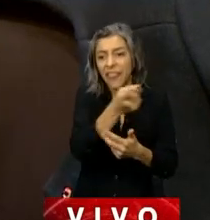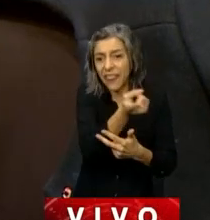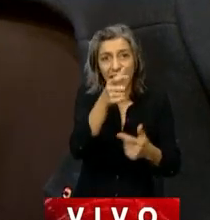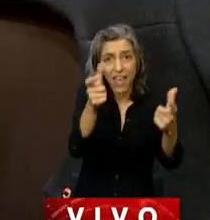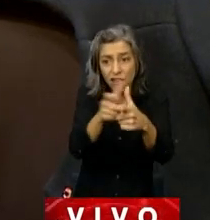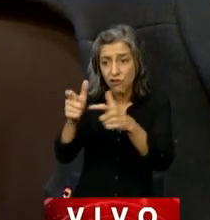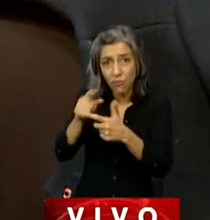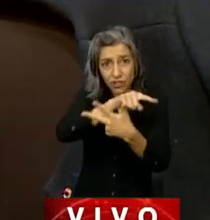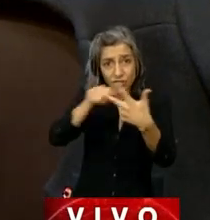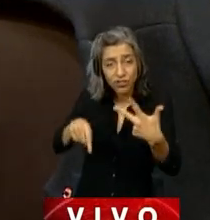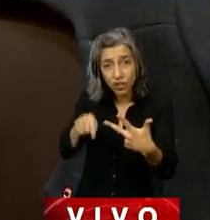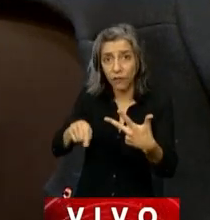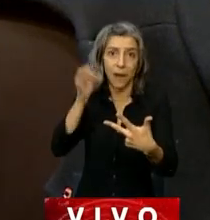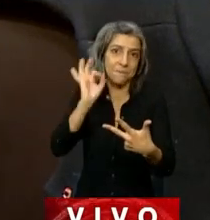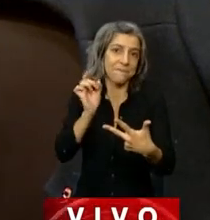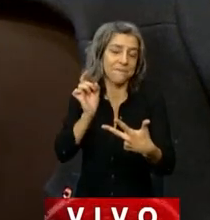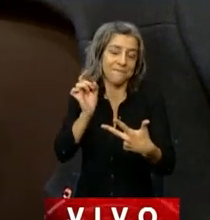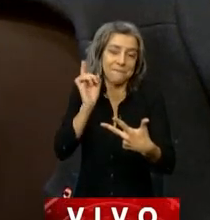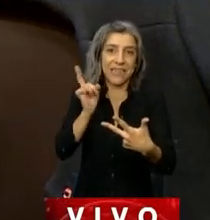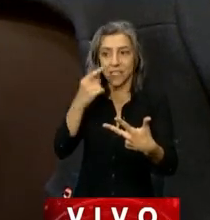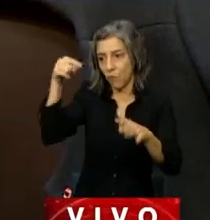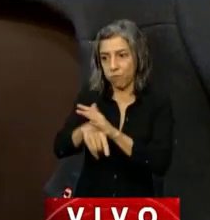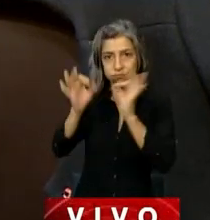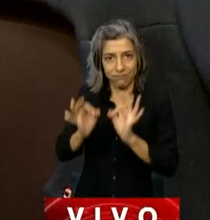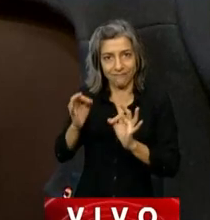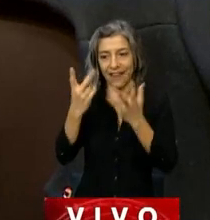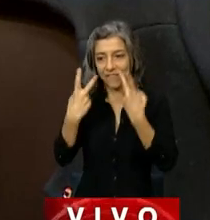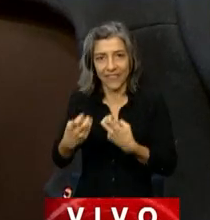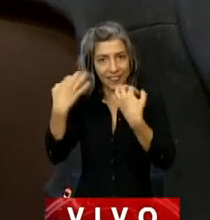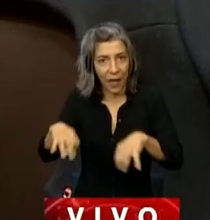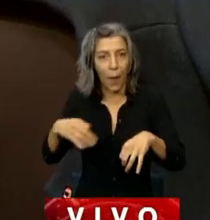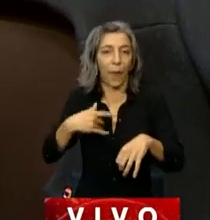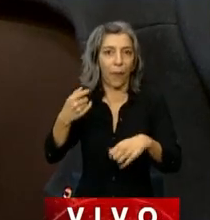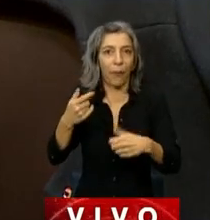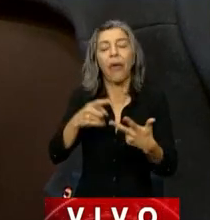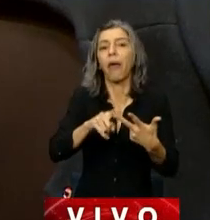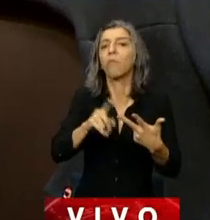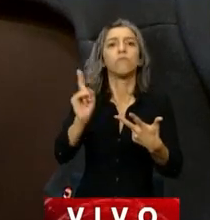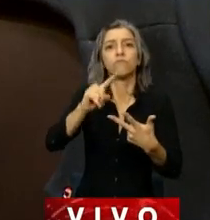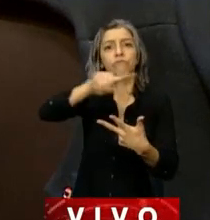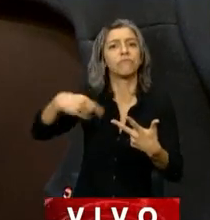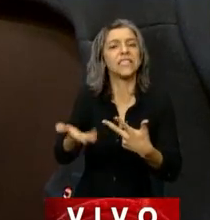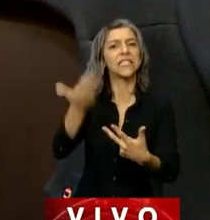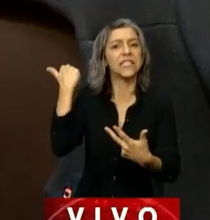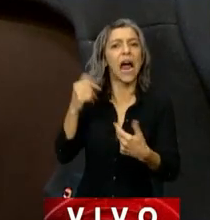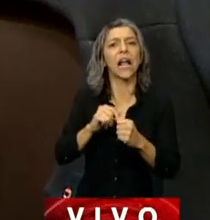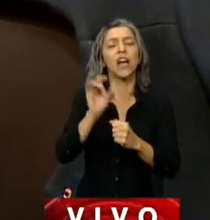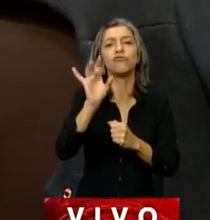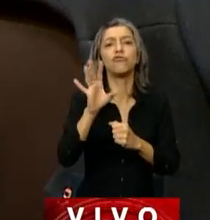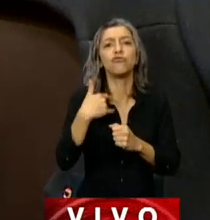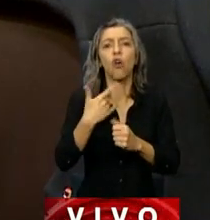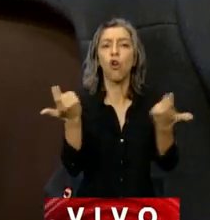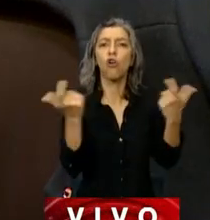comisiones competentes por su especificidad y éste se ha dejado solamente la intervención de la comisión de legislación